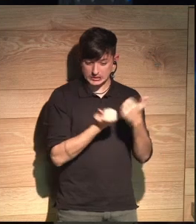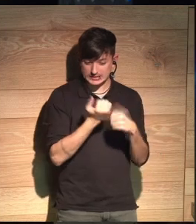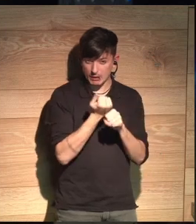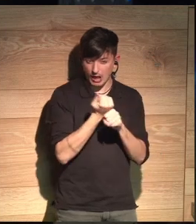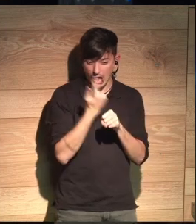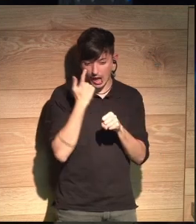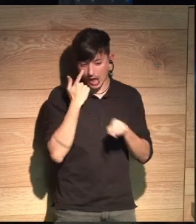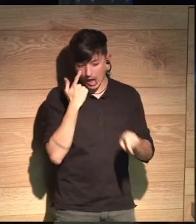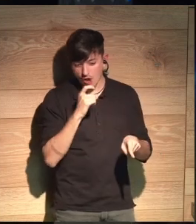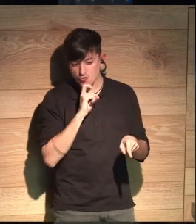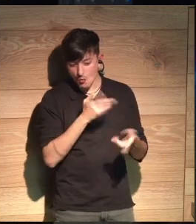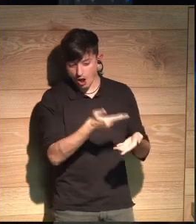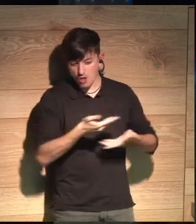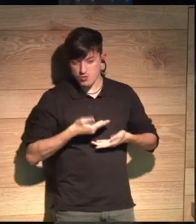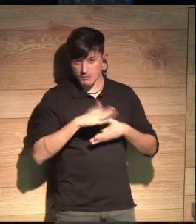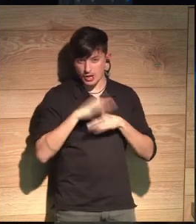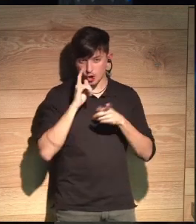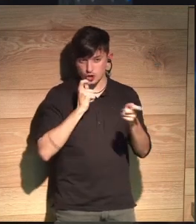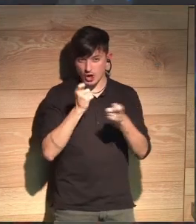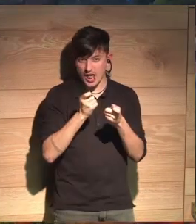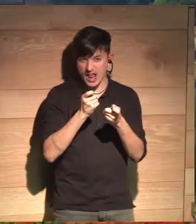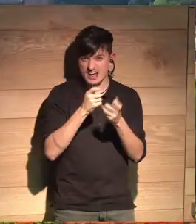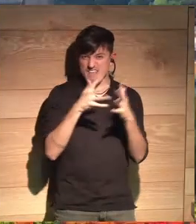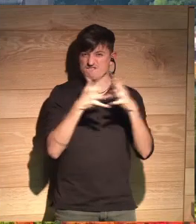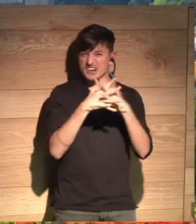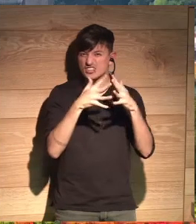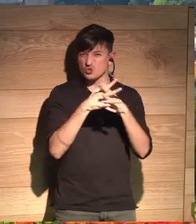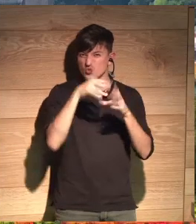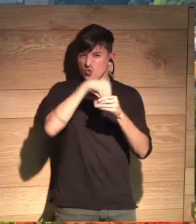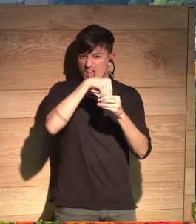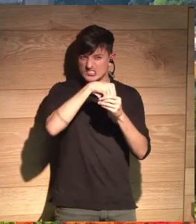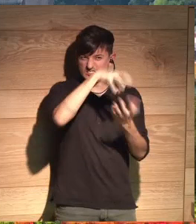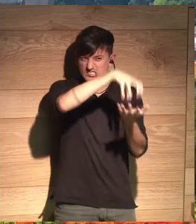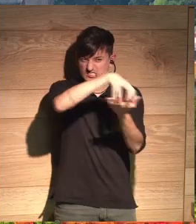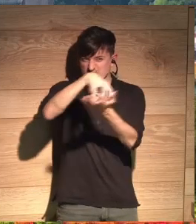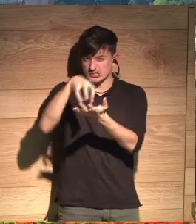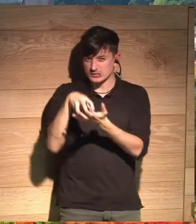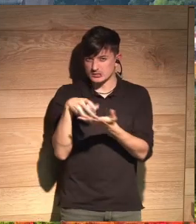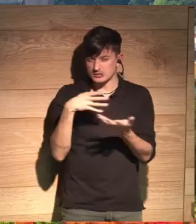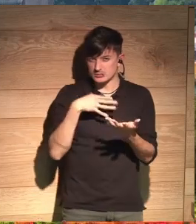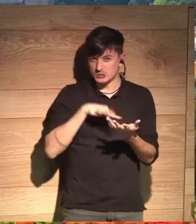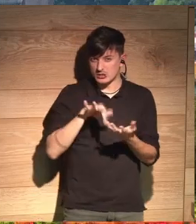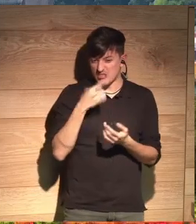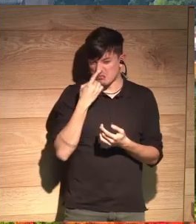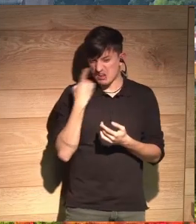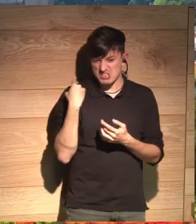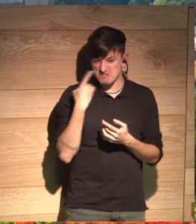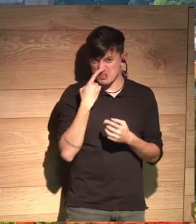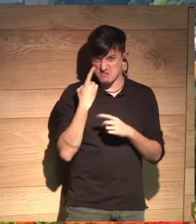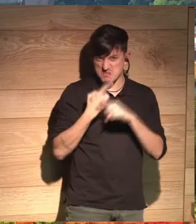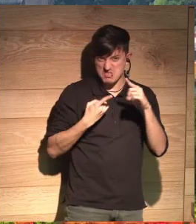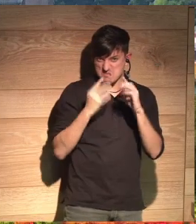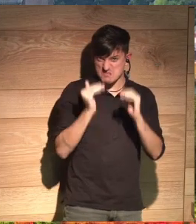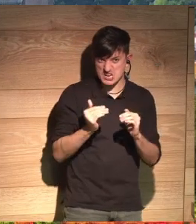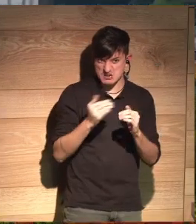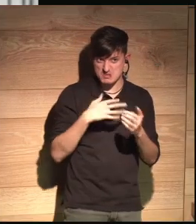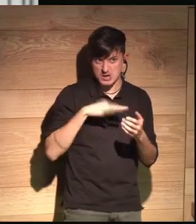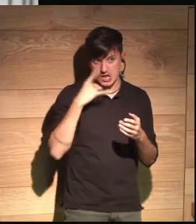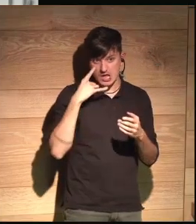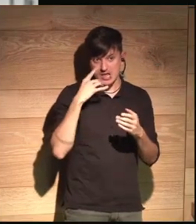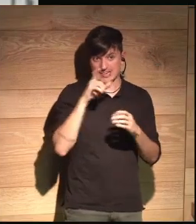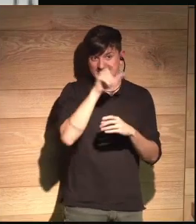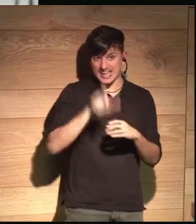podían ayudar a controlar las infraestructuras por ejemplo de un país y a lo mejor hace un año más o menos o un año y medio pues se vio que hubo una calle de un